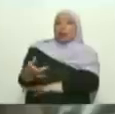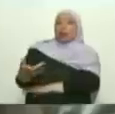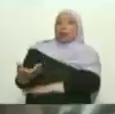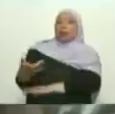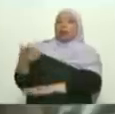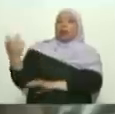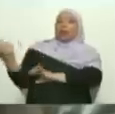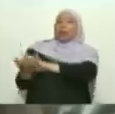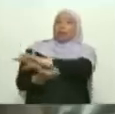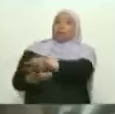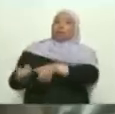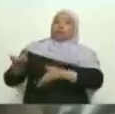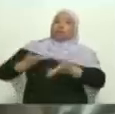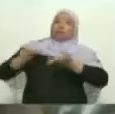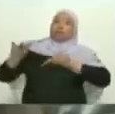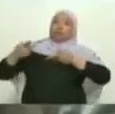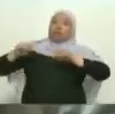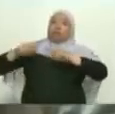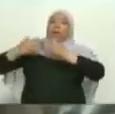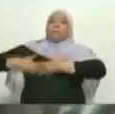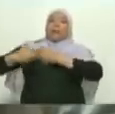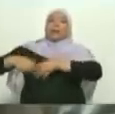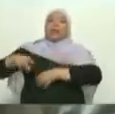el sabotaje contra PDVSA.